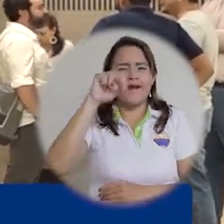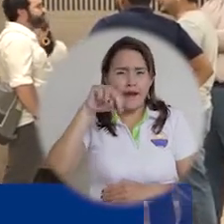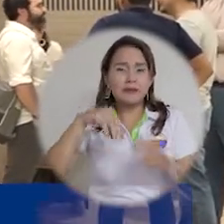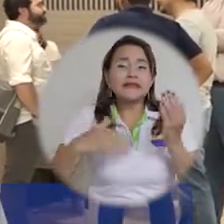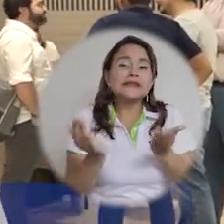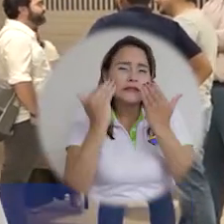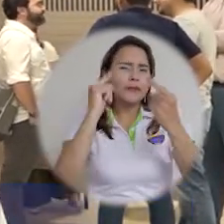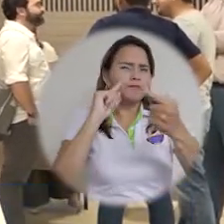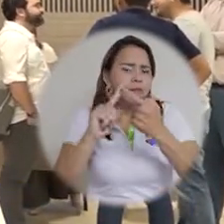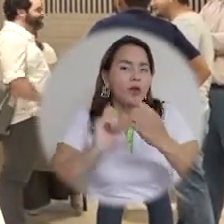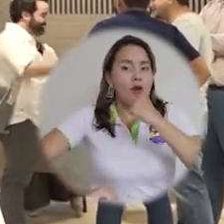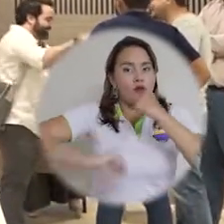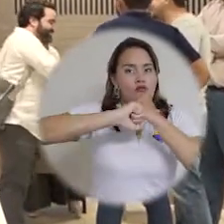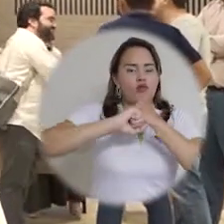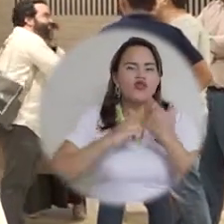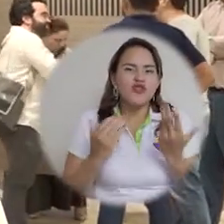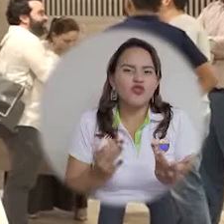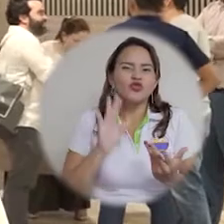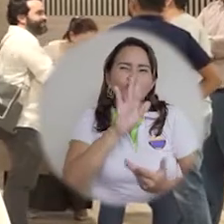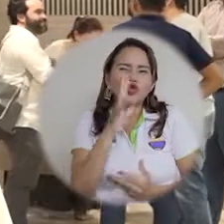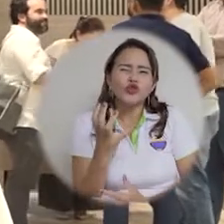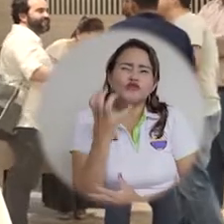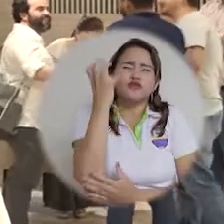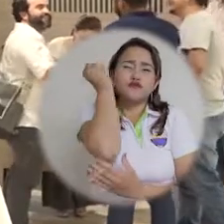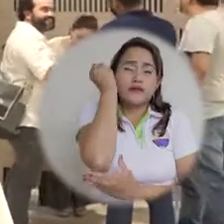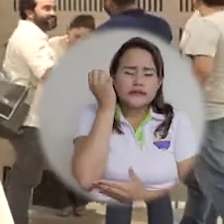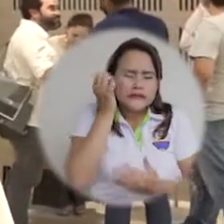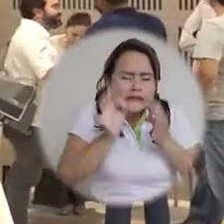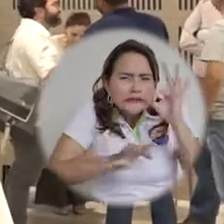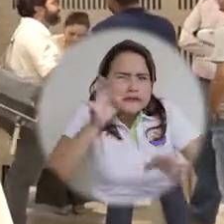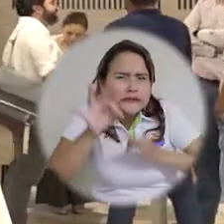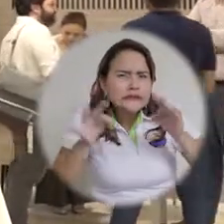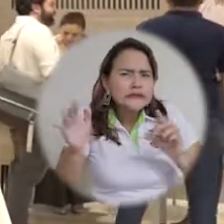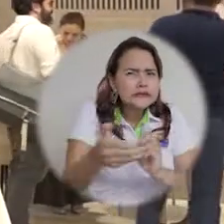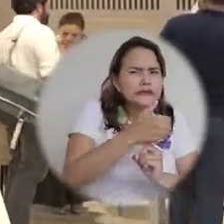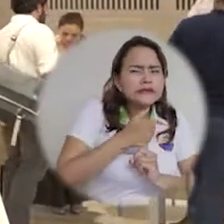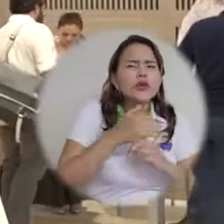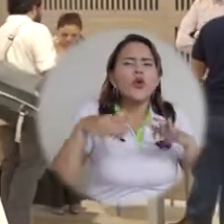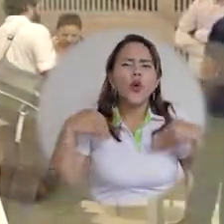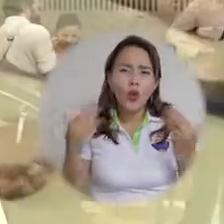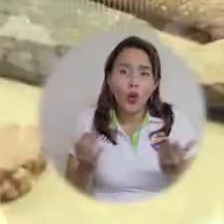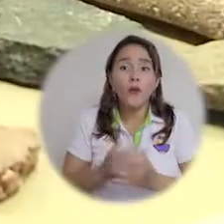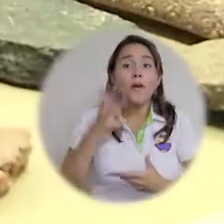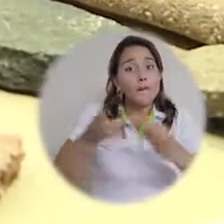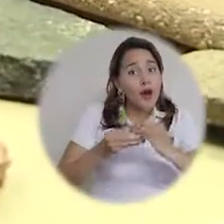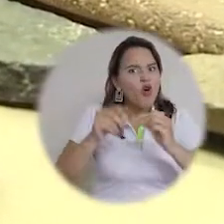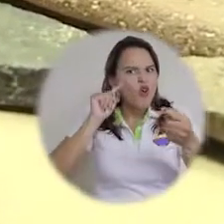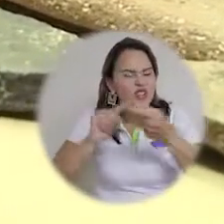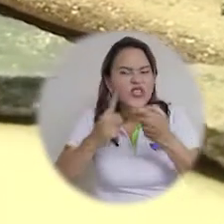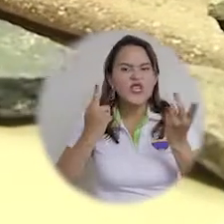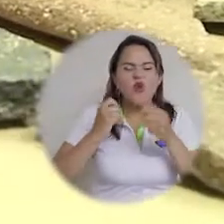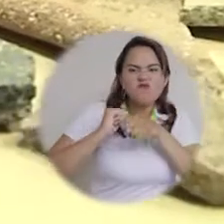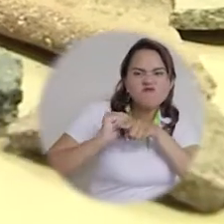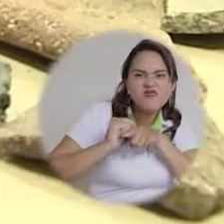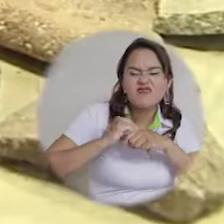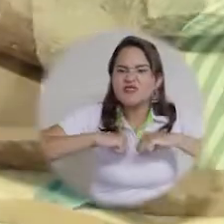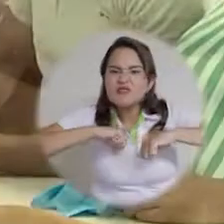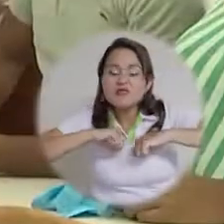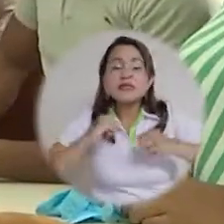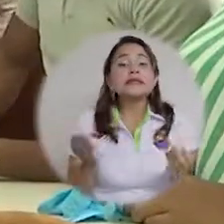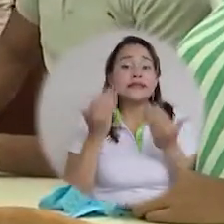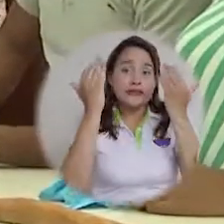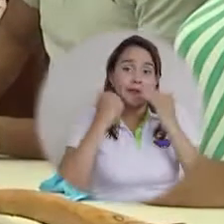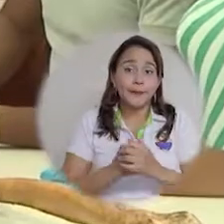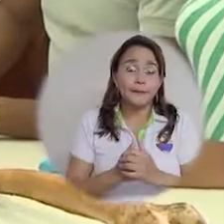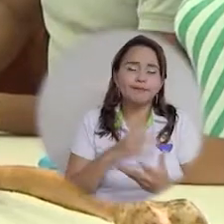un soporte técnico para poder proteger esa colección. Tenemos también la posibilidad de desarrollar prácticas profesionales en la institución.